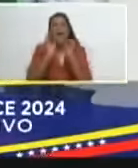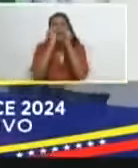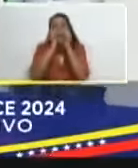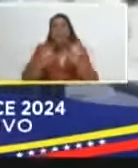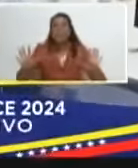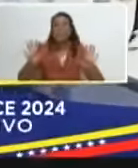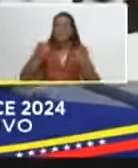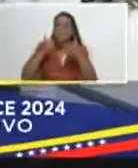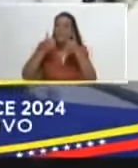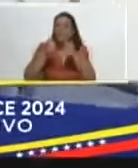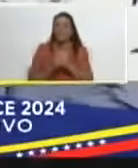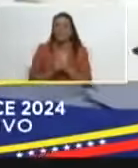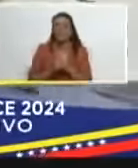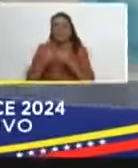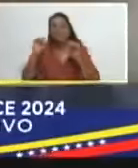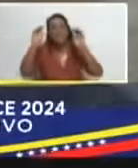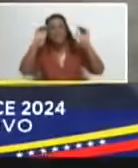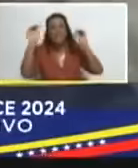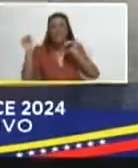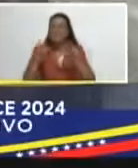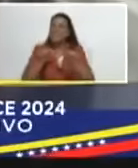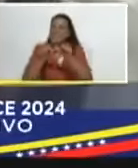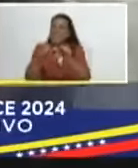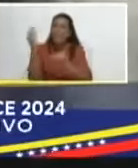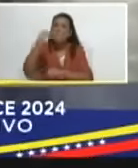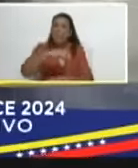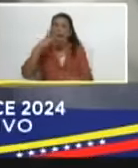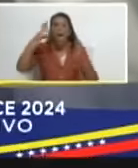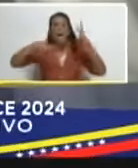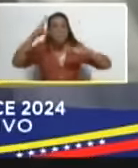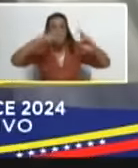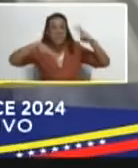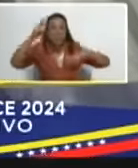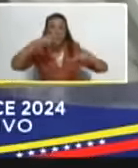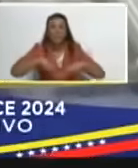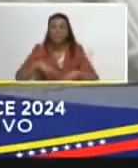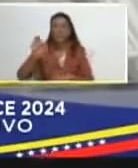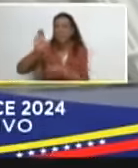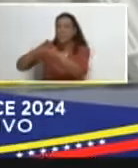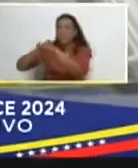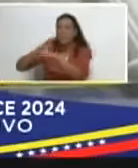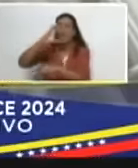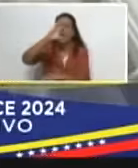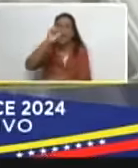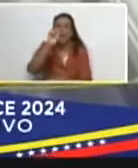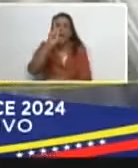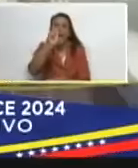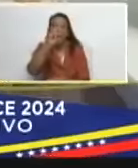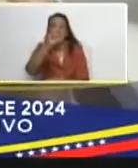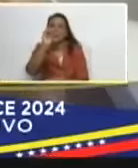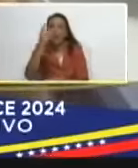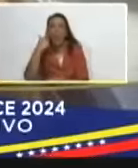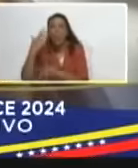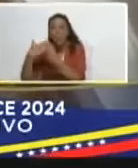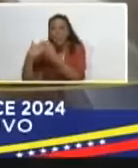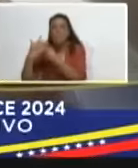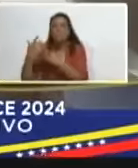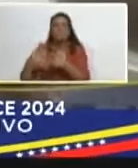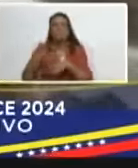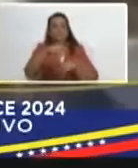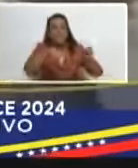bendiga. Ni hao, ni hao, ni hao. Seguimos adelante. Castro Soteldo. Mi